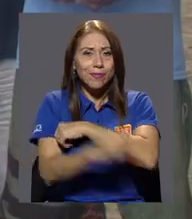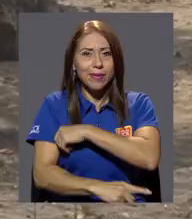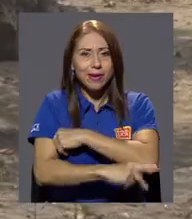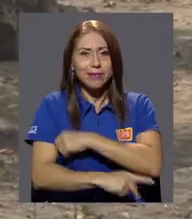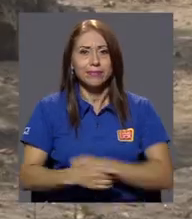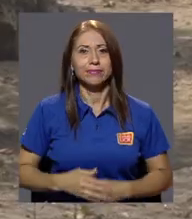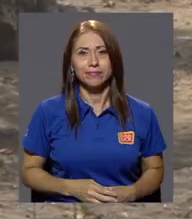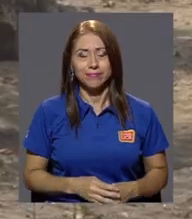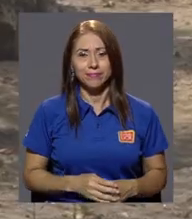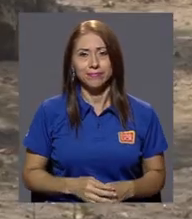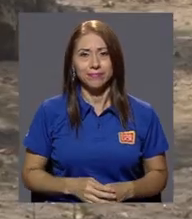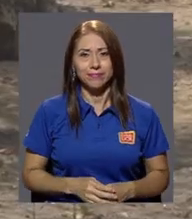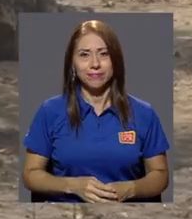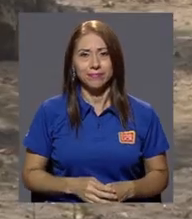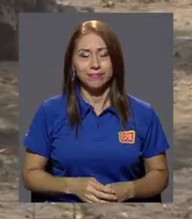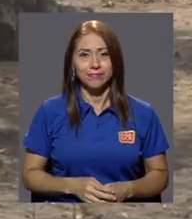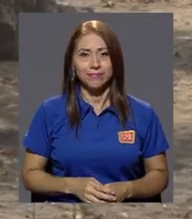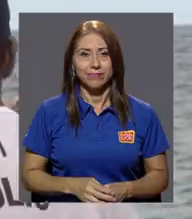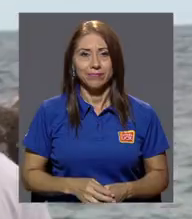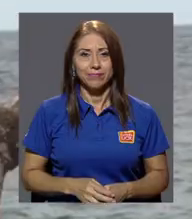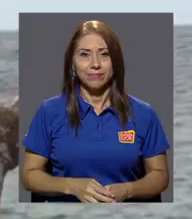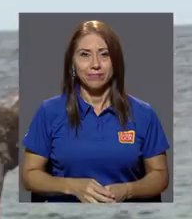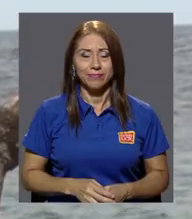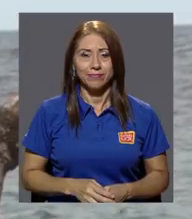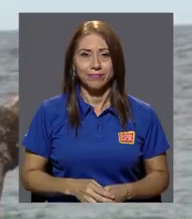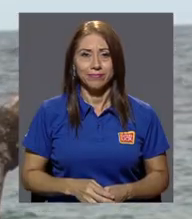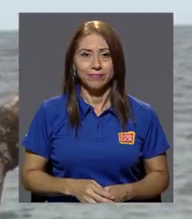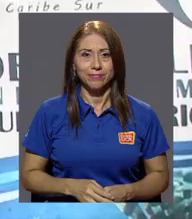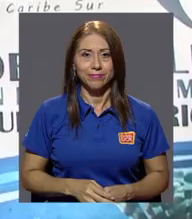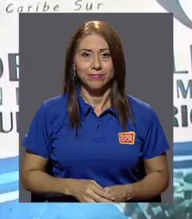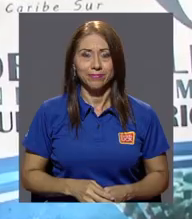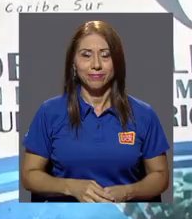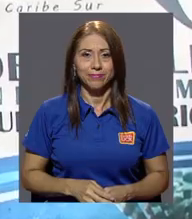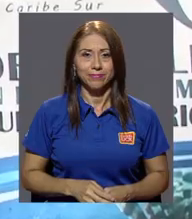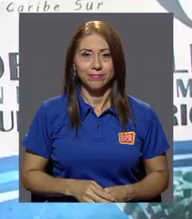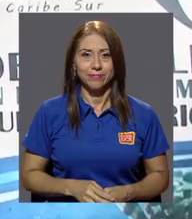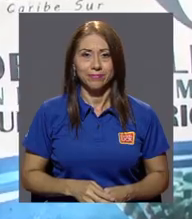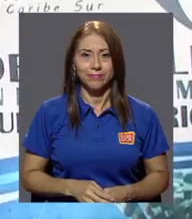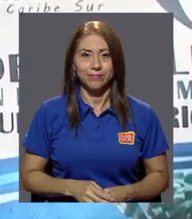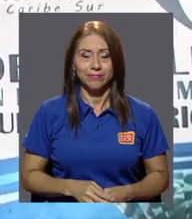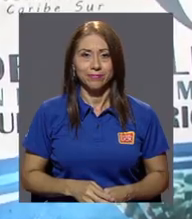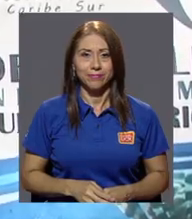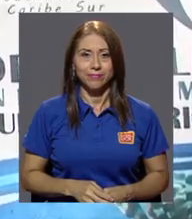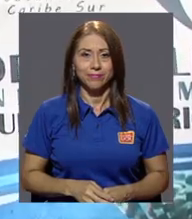el país. Muchas gracias.